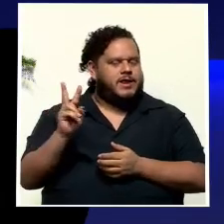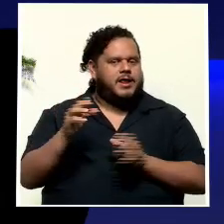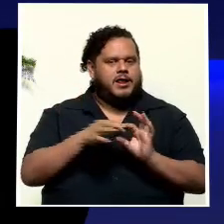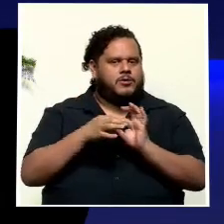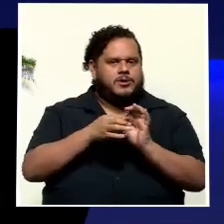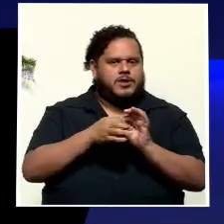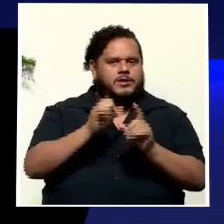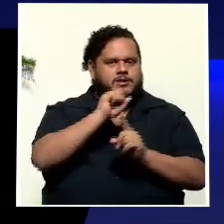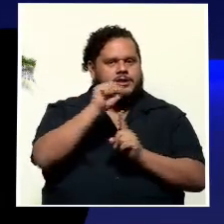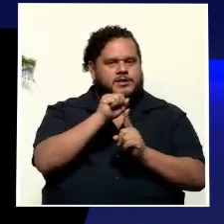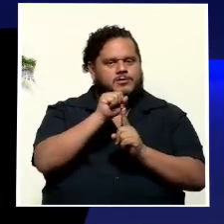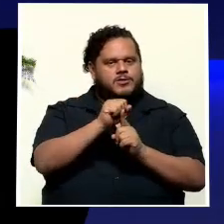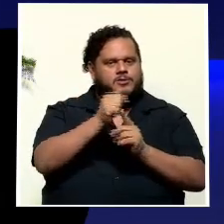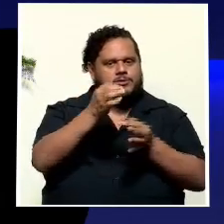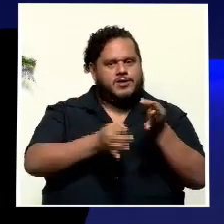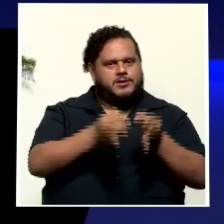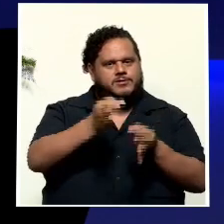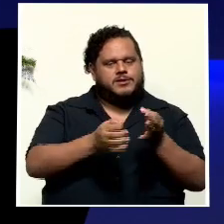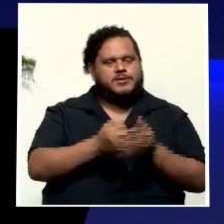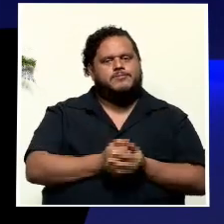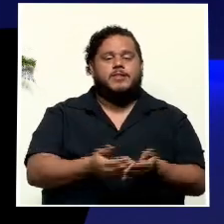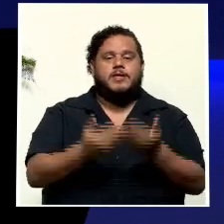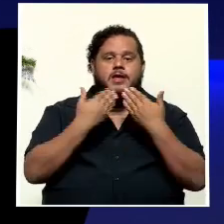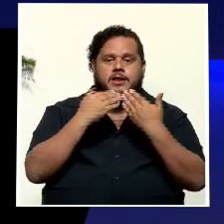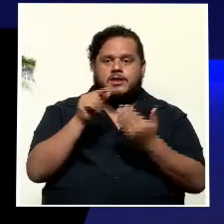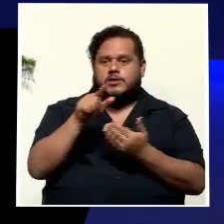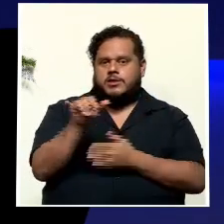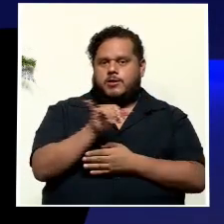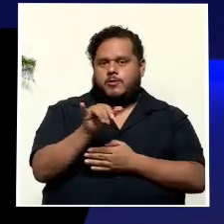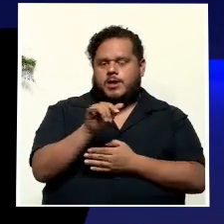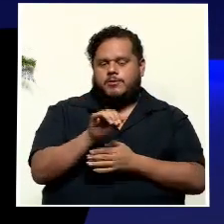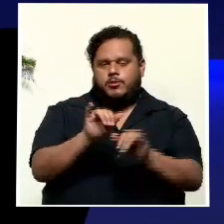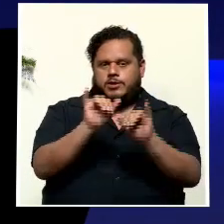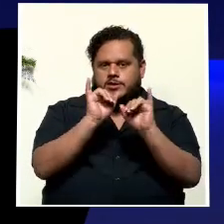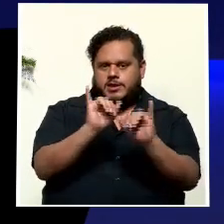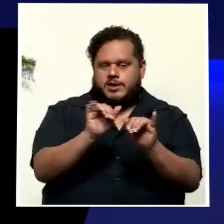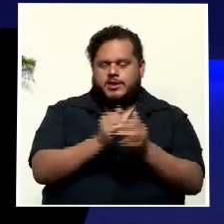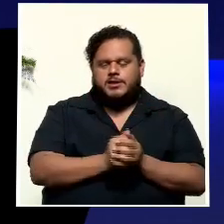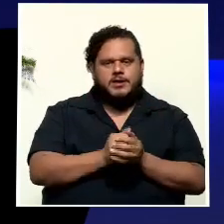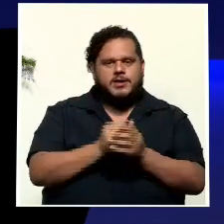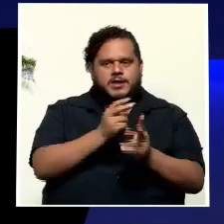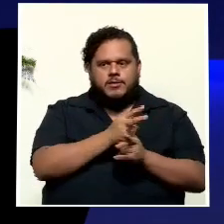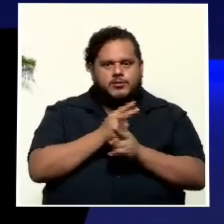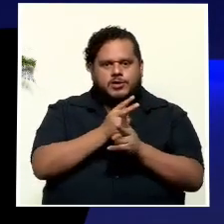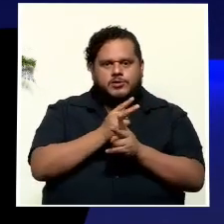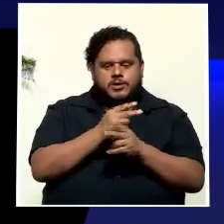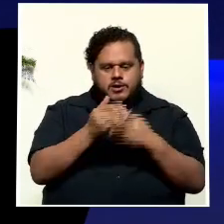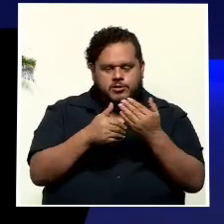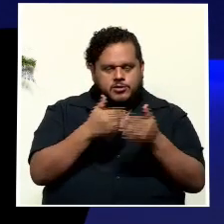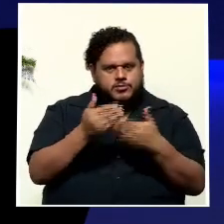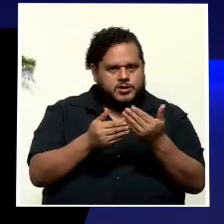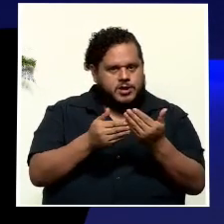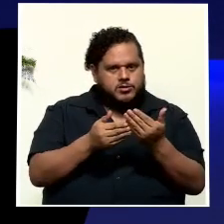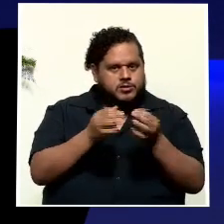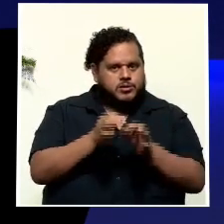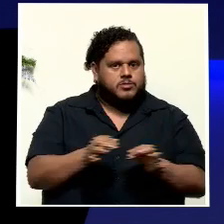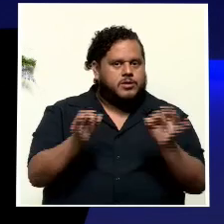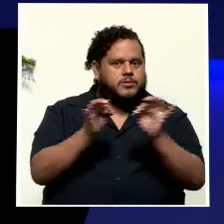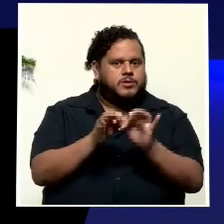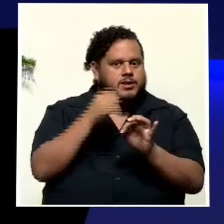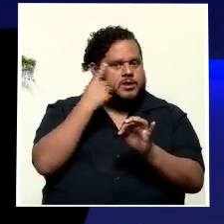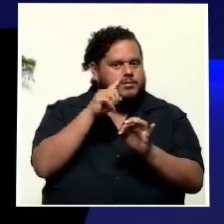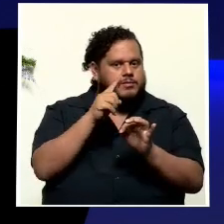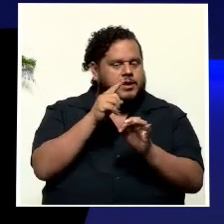la Justicia. Gracias a ustedes también por estar ahí, monitorear los procesos que son importantes para